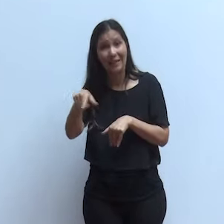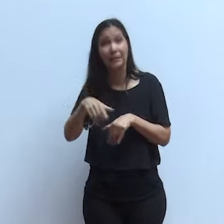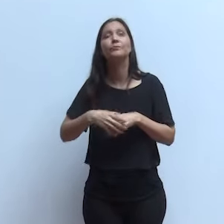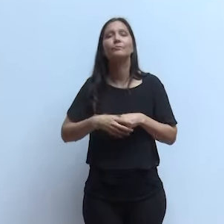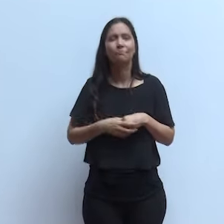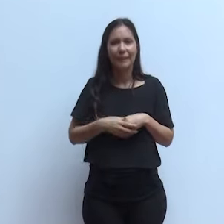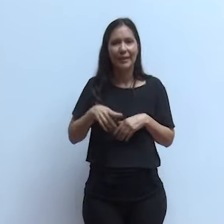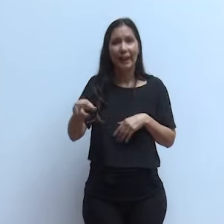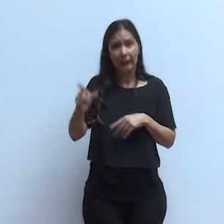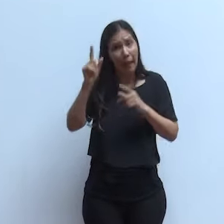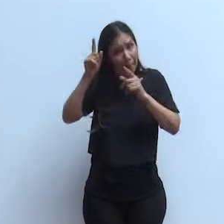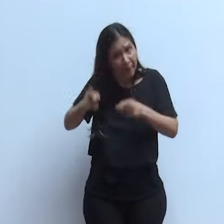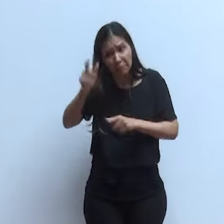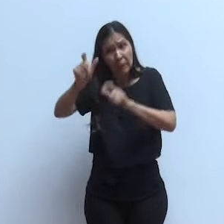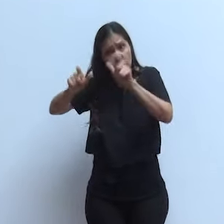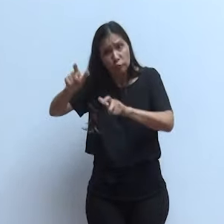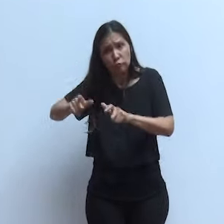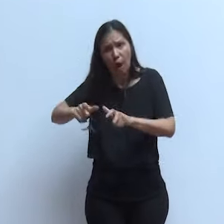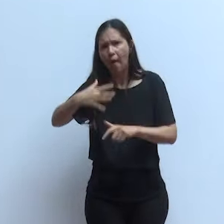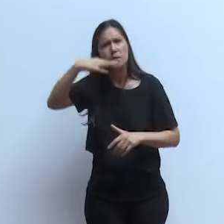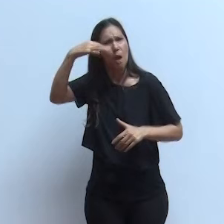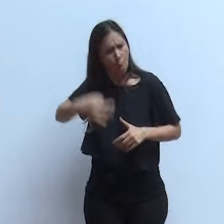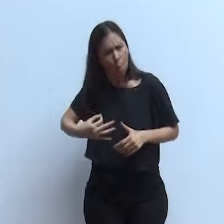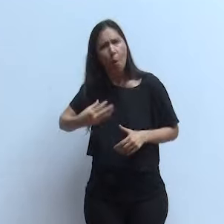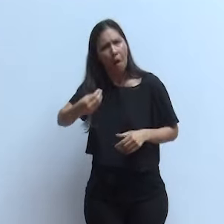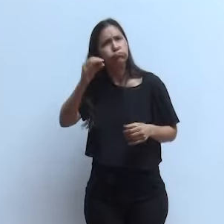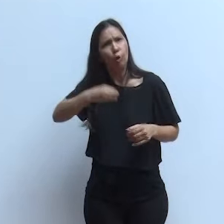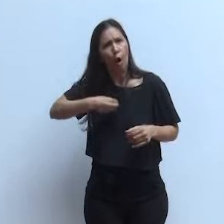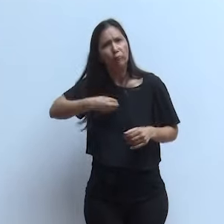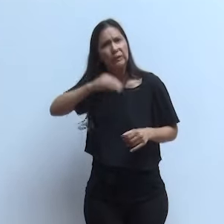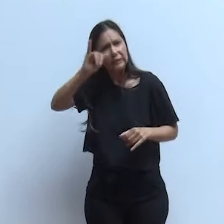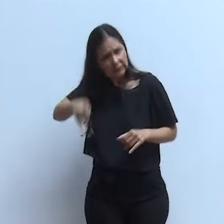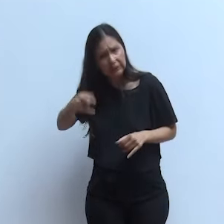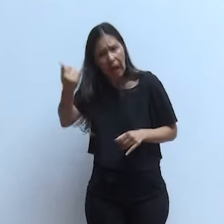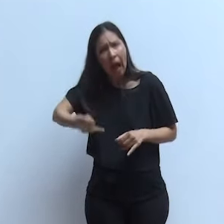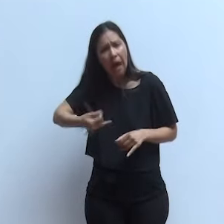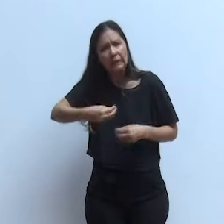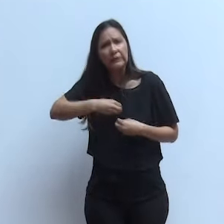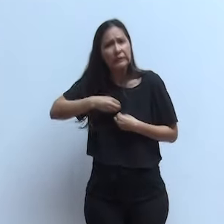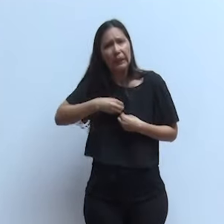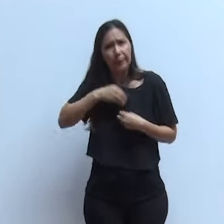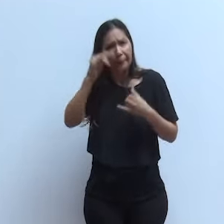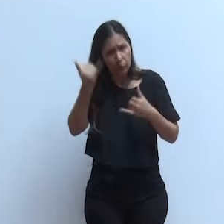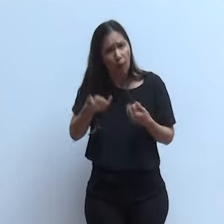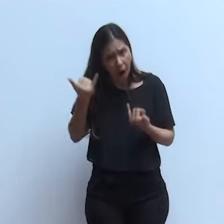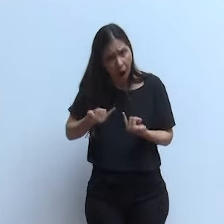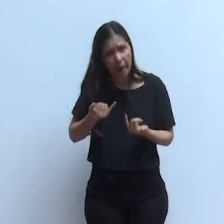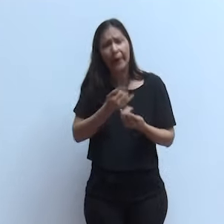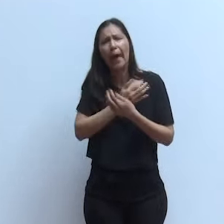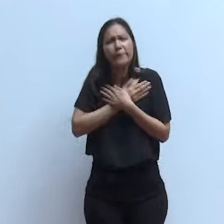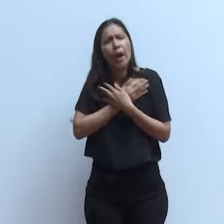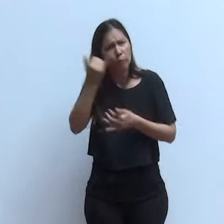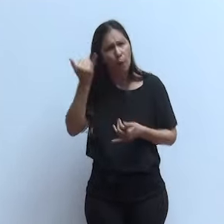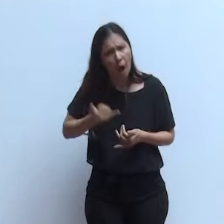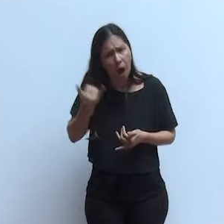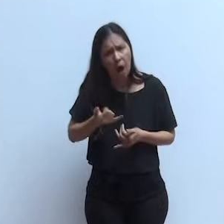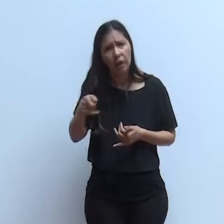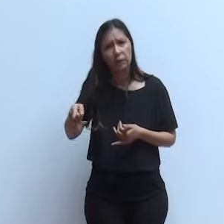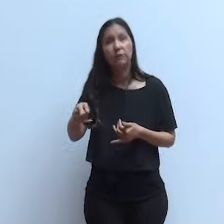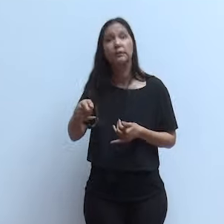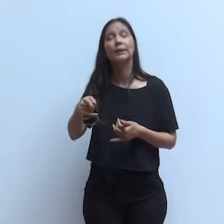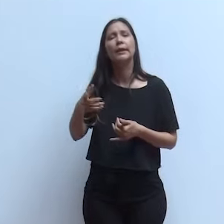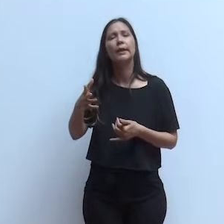convicciones sino que también estuvo hecho también de muchos afectos y sentimientos o sea Cuánto cuánto pesó el miedo en el voto a masa